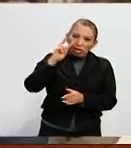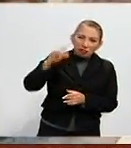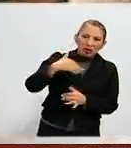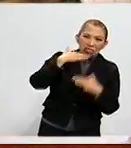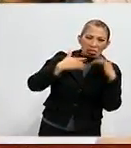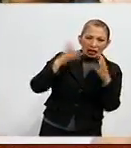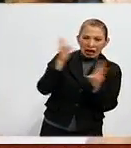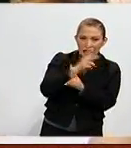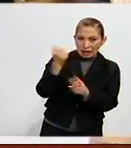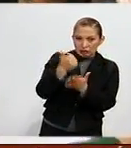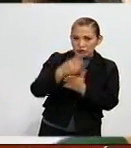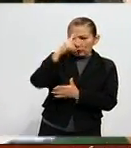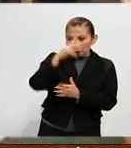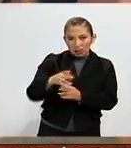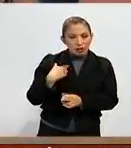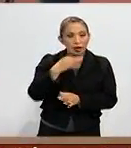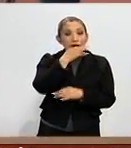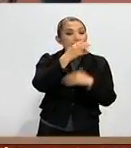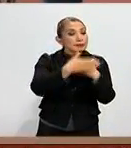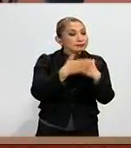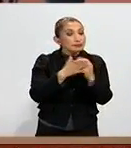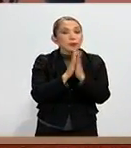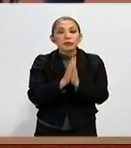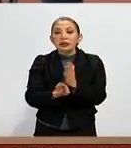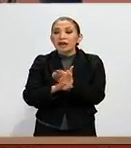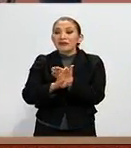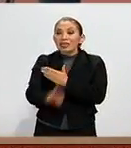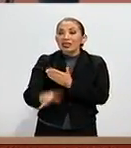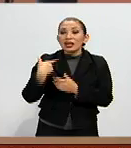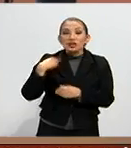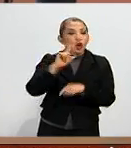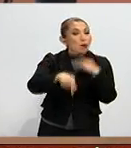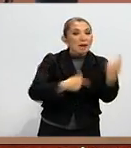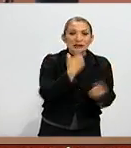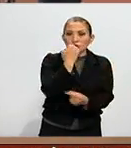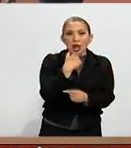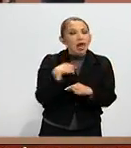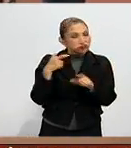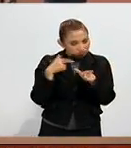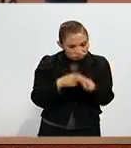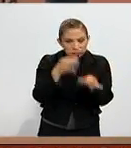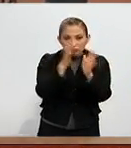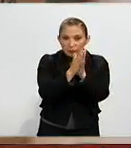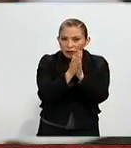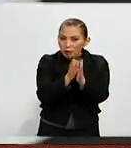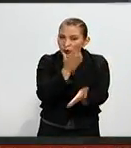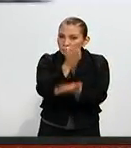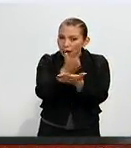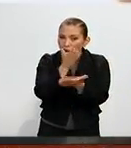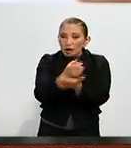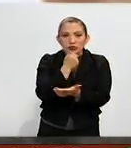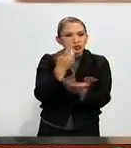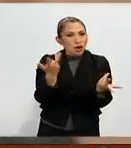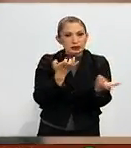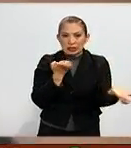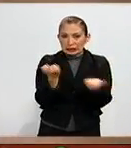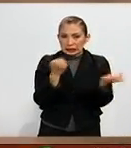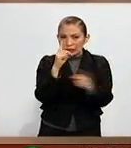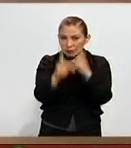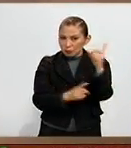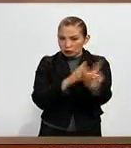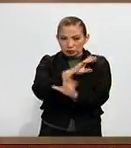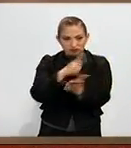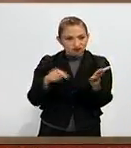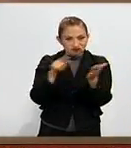contingencias ambientales en el Valle de México e hizo un llamado a evitar el ausentismo. Sin embargo, indicó que los niños no realizarán actividades al aire